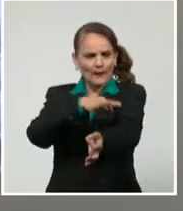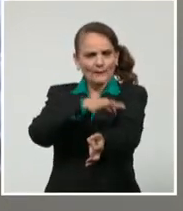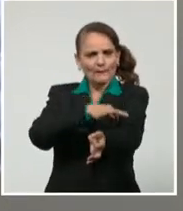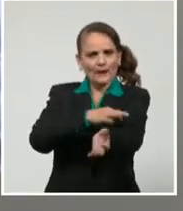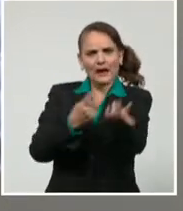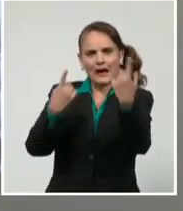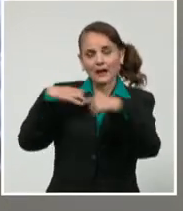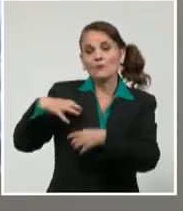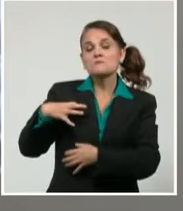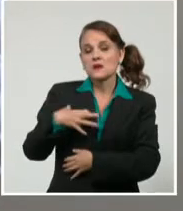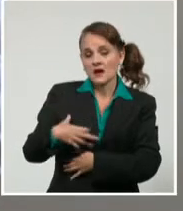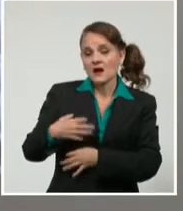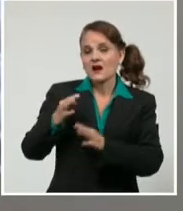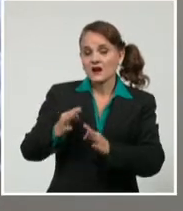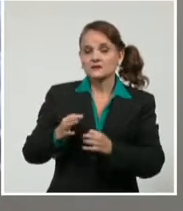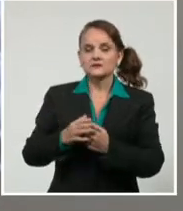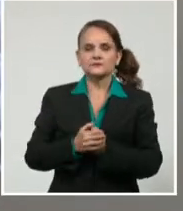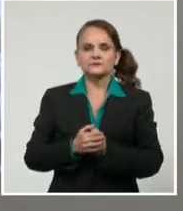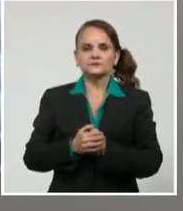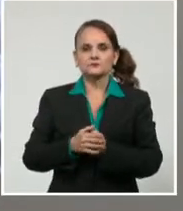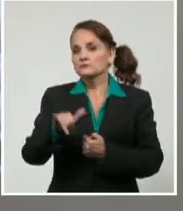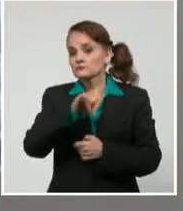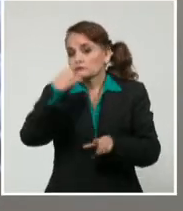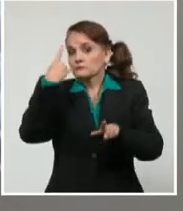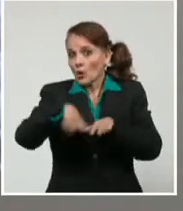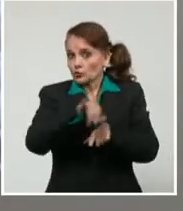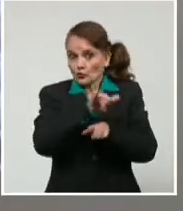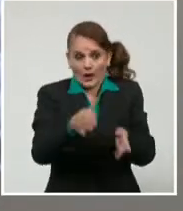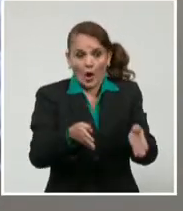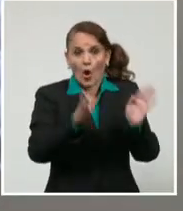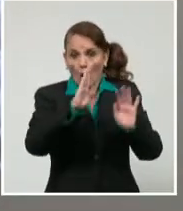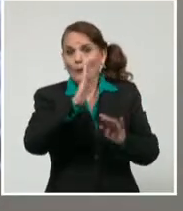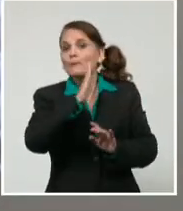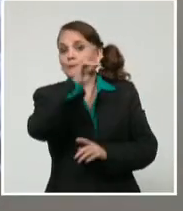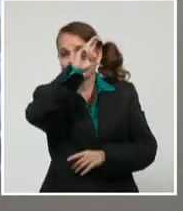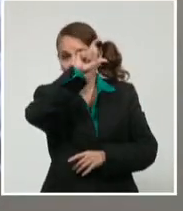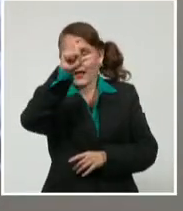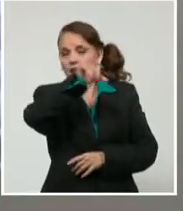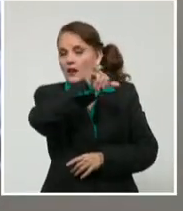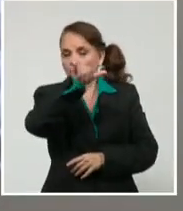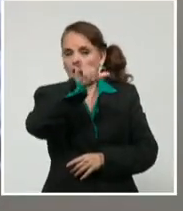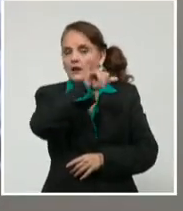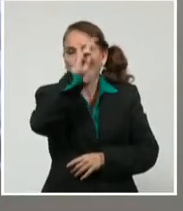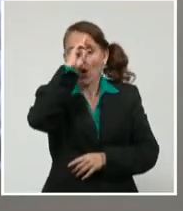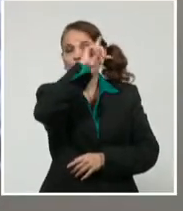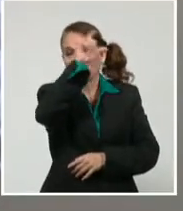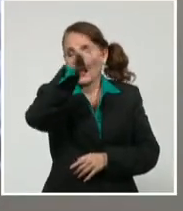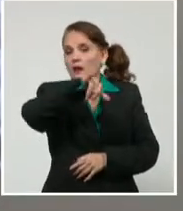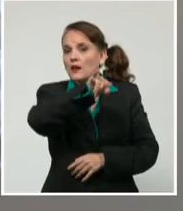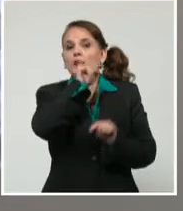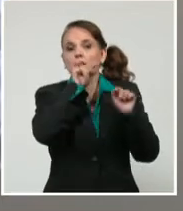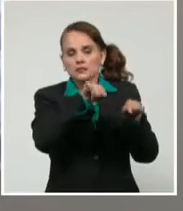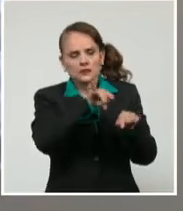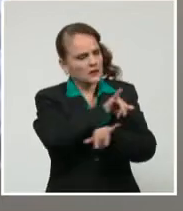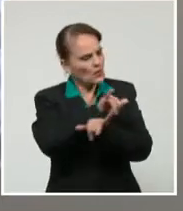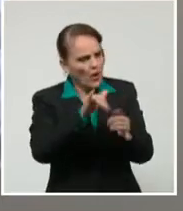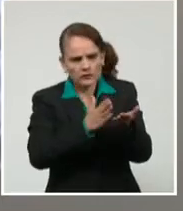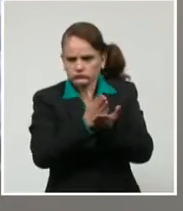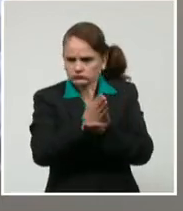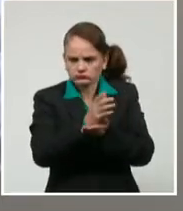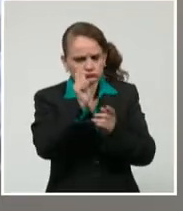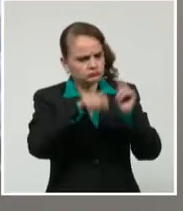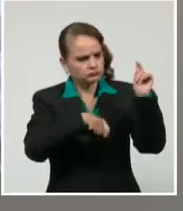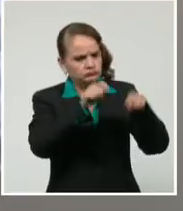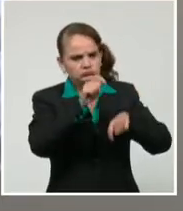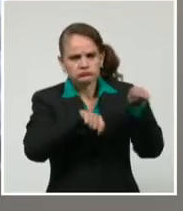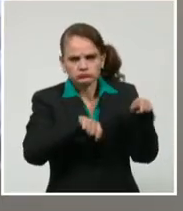al igual en otras instituciones como en el Instituto Nacional de Oncología y en otros hospitales con servicios de cirugía y oncología que